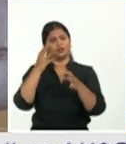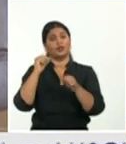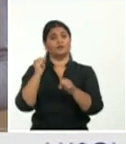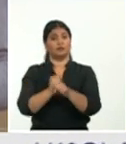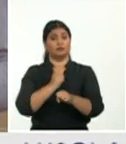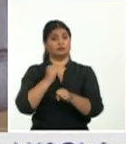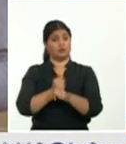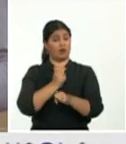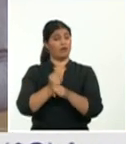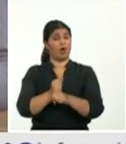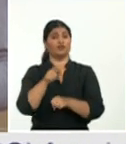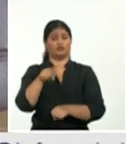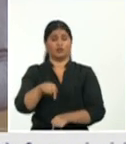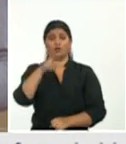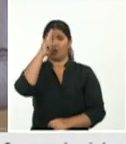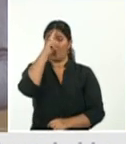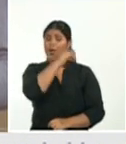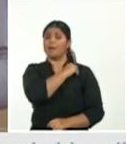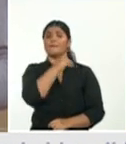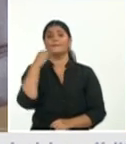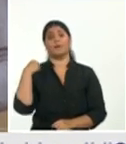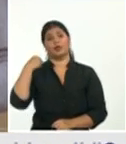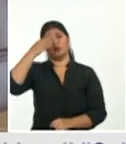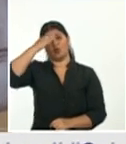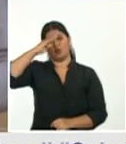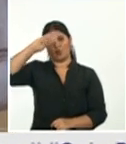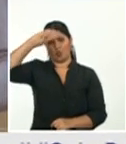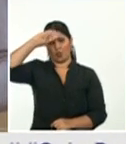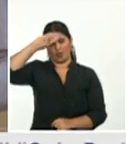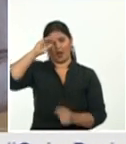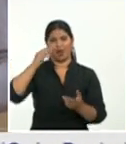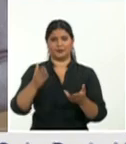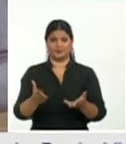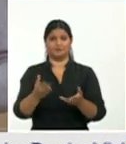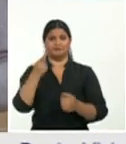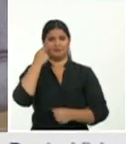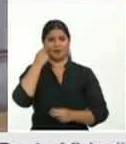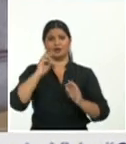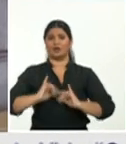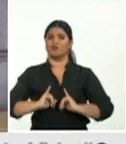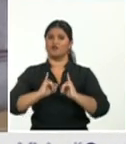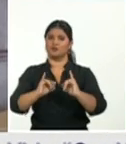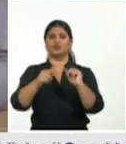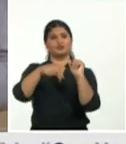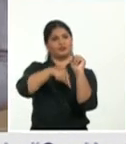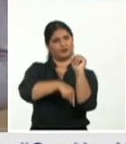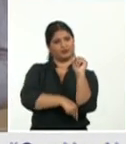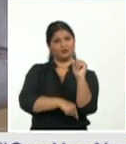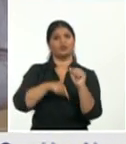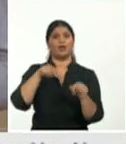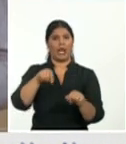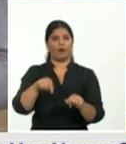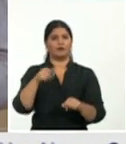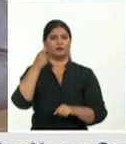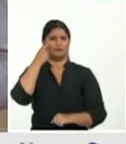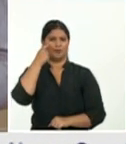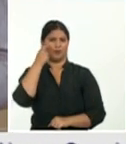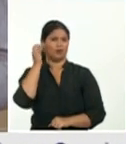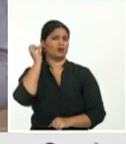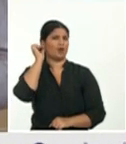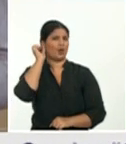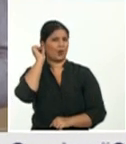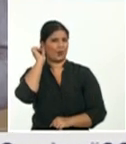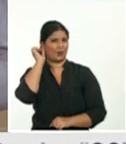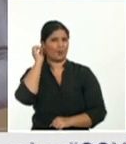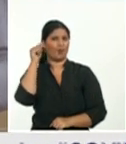cubanos de la misión Barrio Adentro Salud. Para conocer detalles, conversamos con la comunicadora de la misión